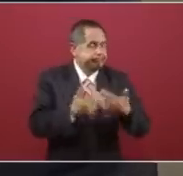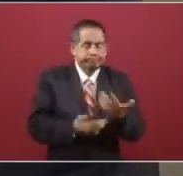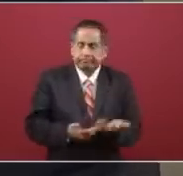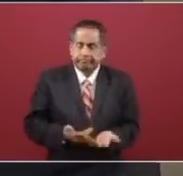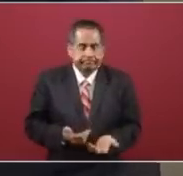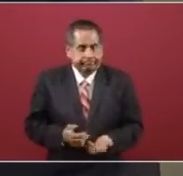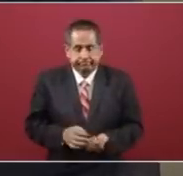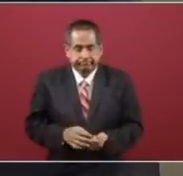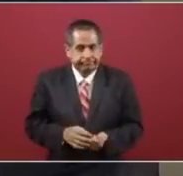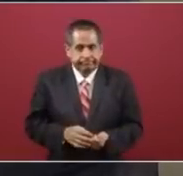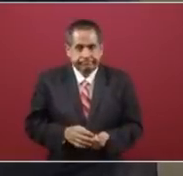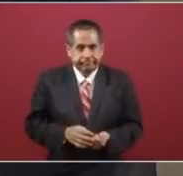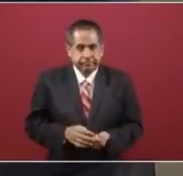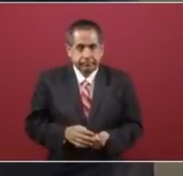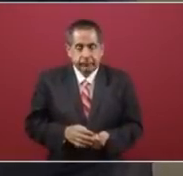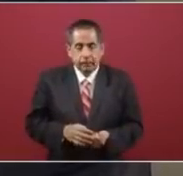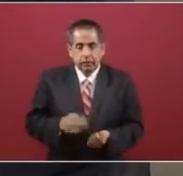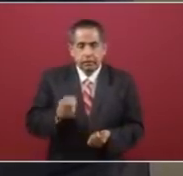Es eh